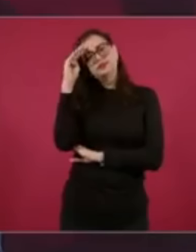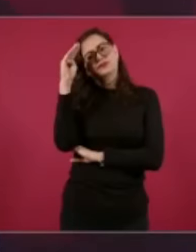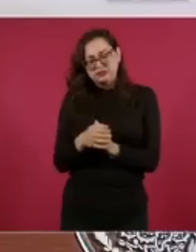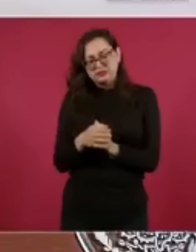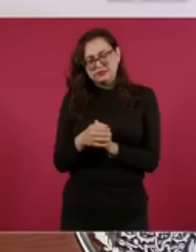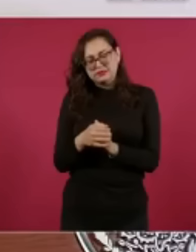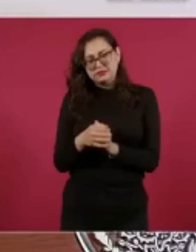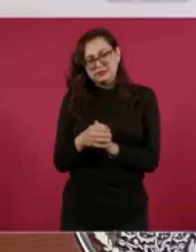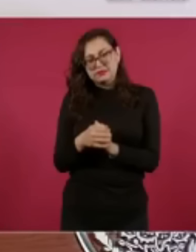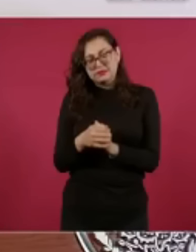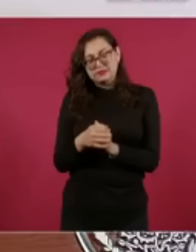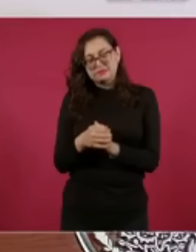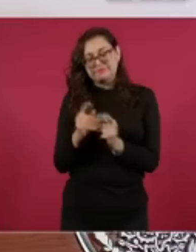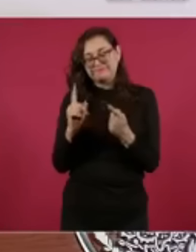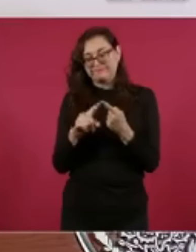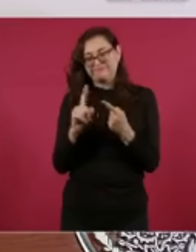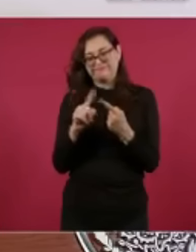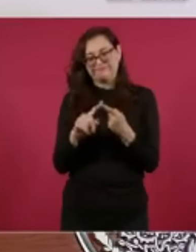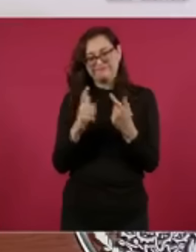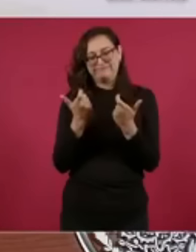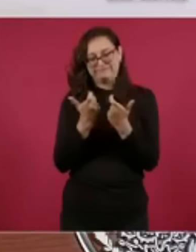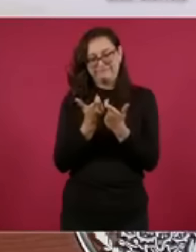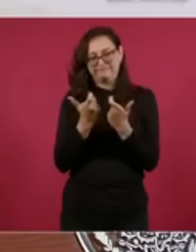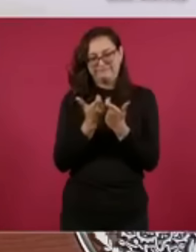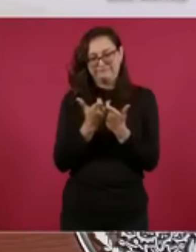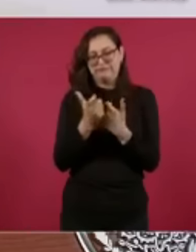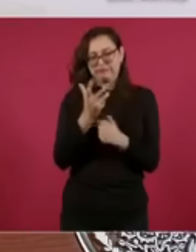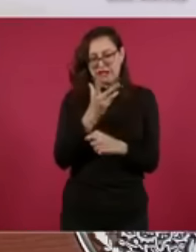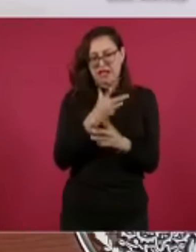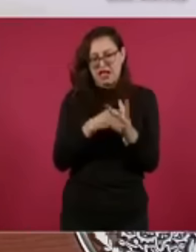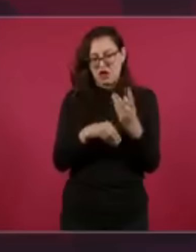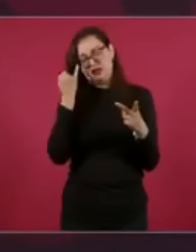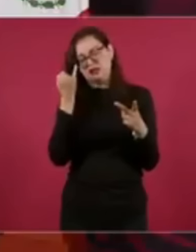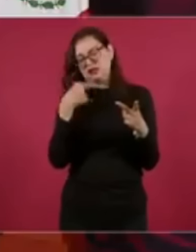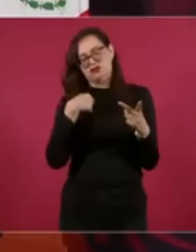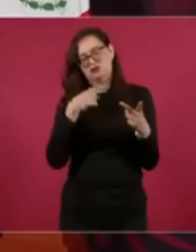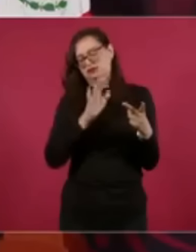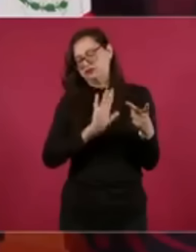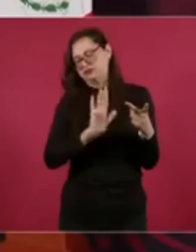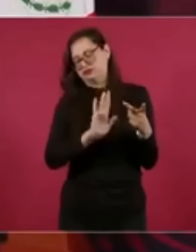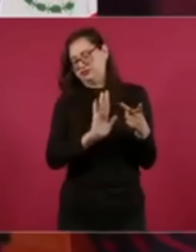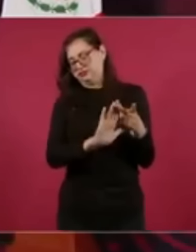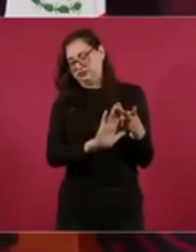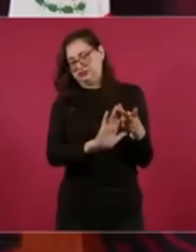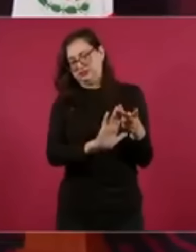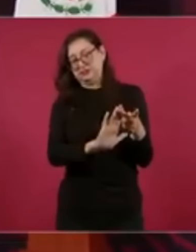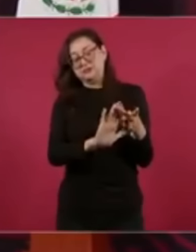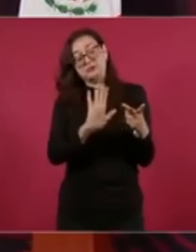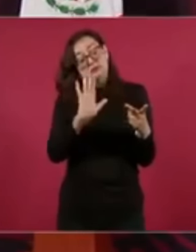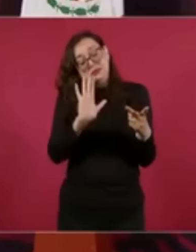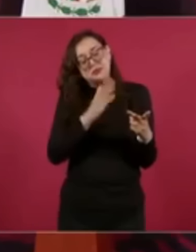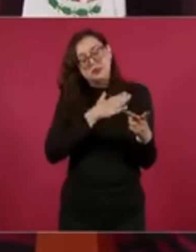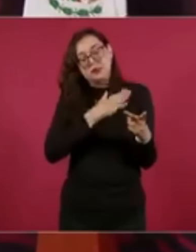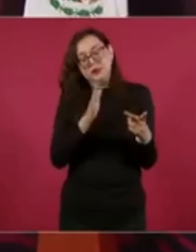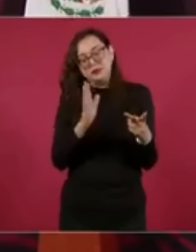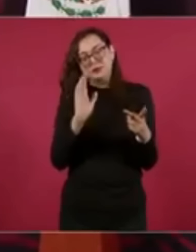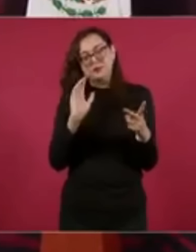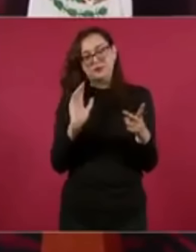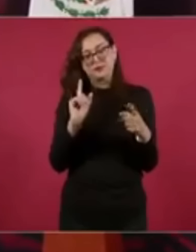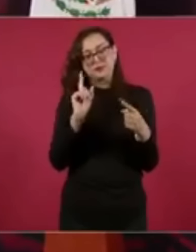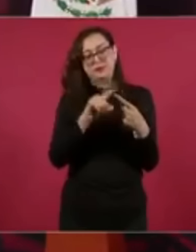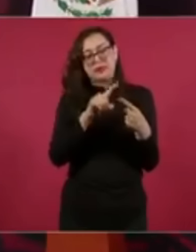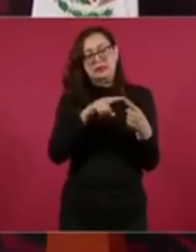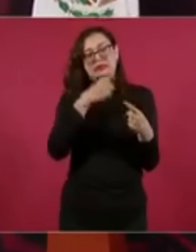contestaba la economía y le agregaba otra cosa que no puedo decir. O sí, la economía,